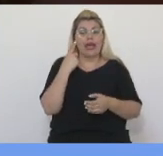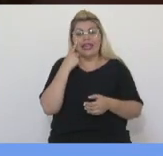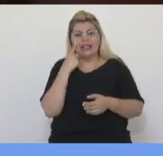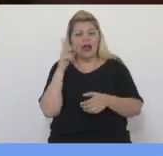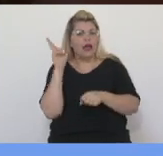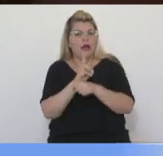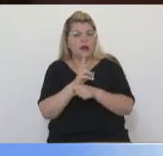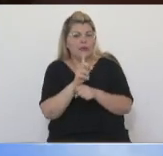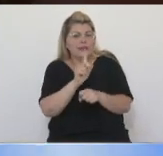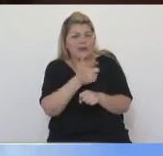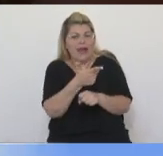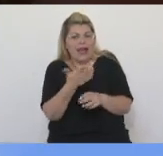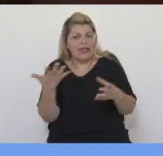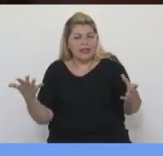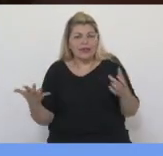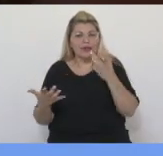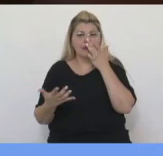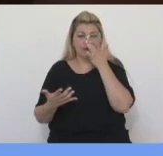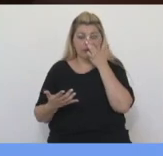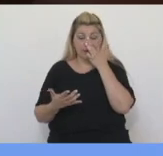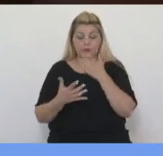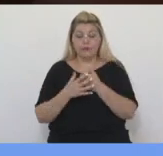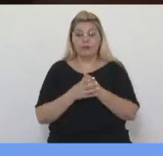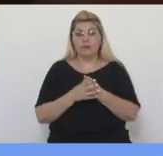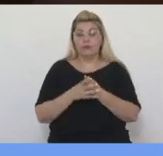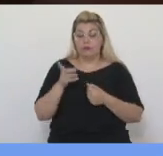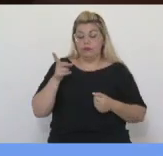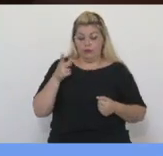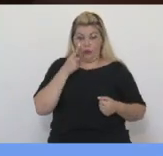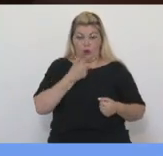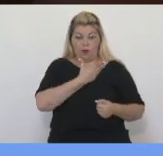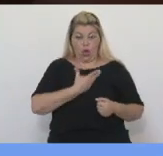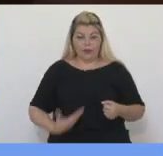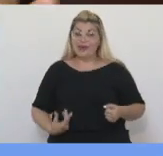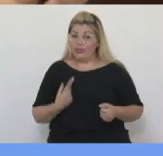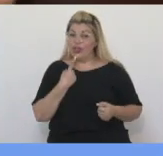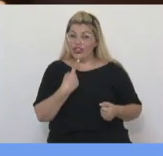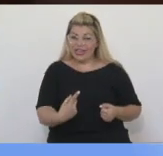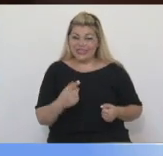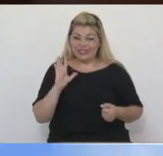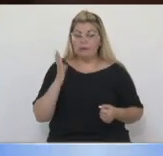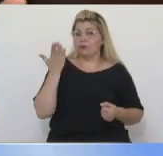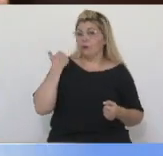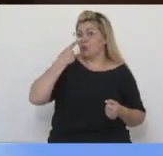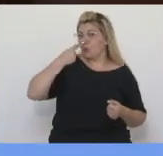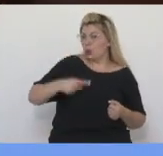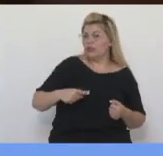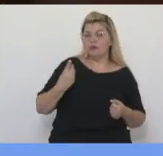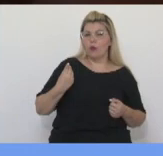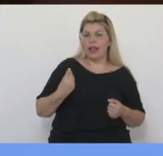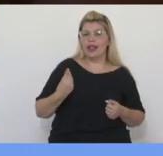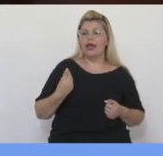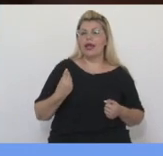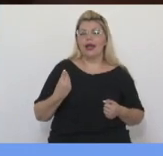municipal el gobernador dice bueno la última maniobra ha sido también